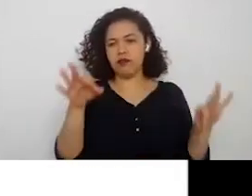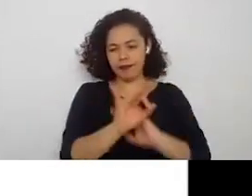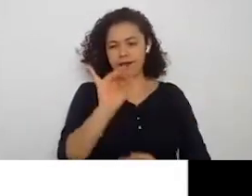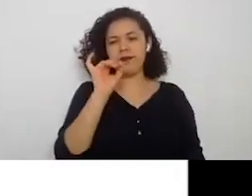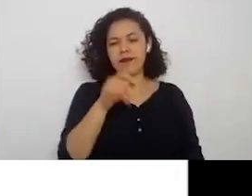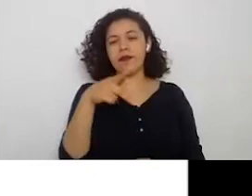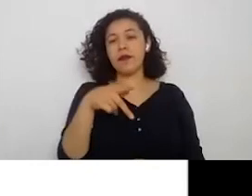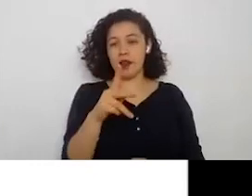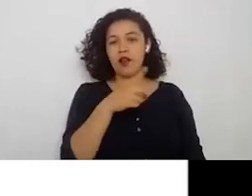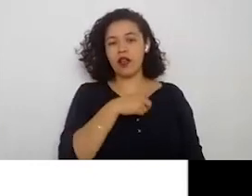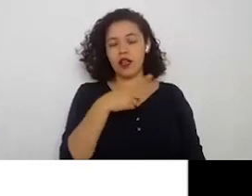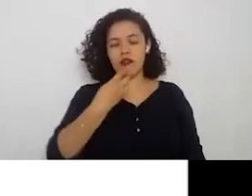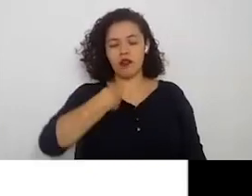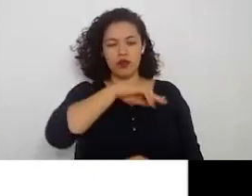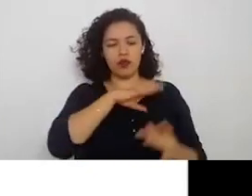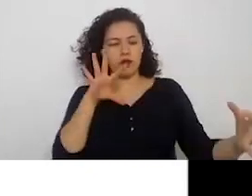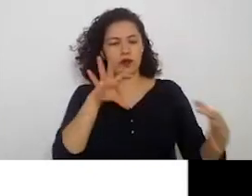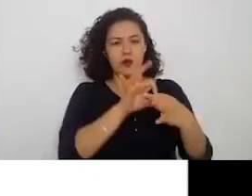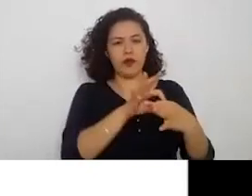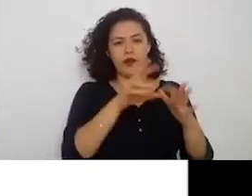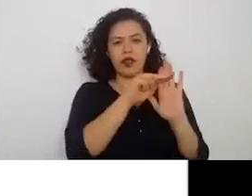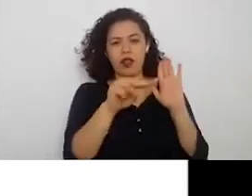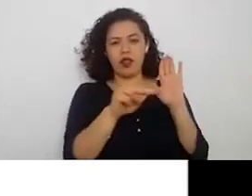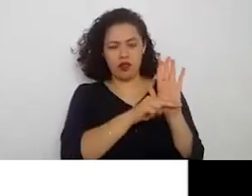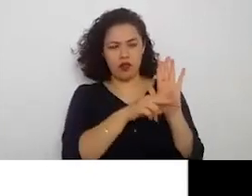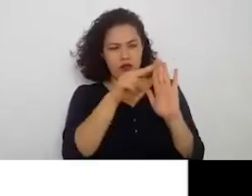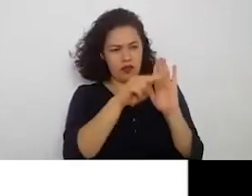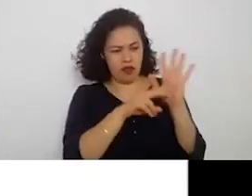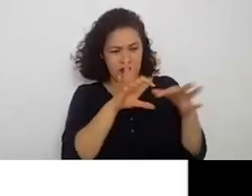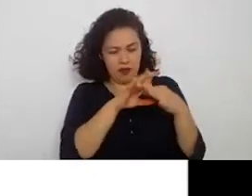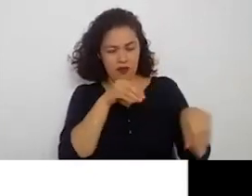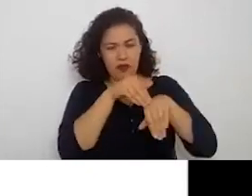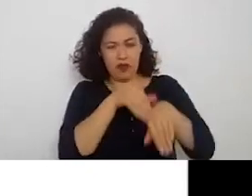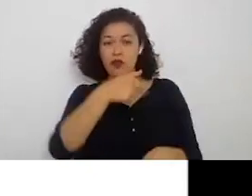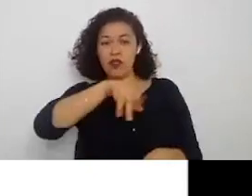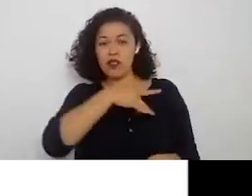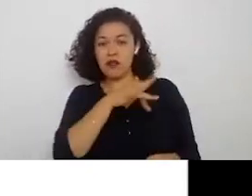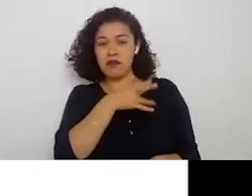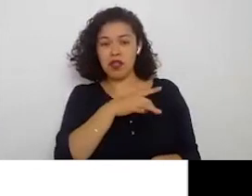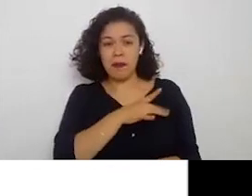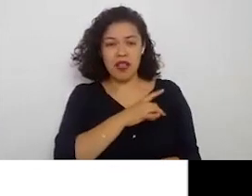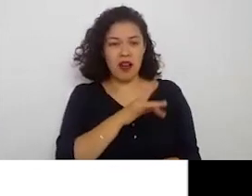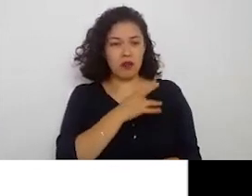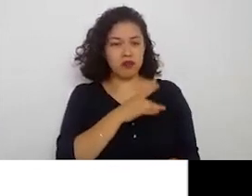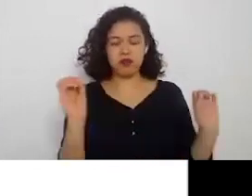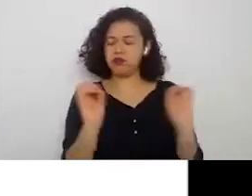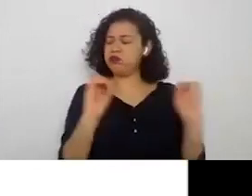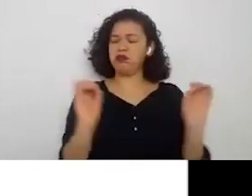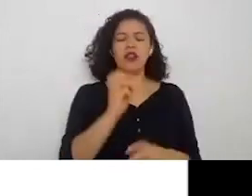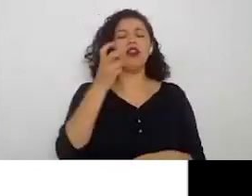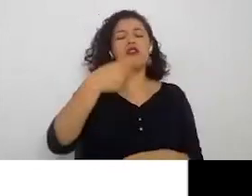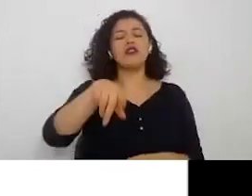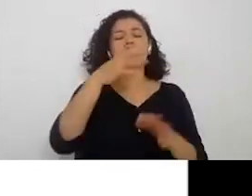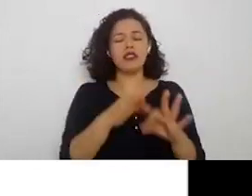siempre y cuando nos apeguemos a las normas, no le tengan miedo. Es importante que ustedes puedan hacerlo y